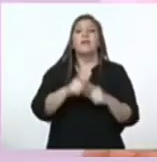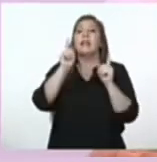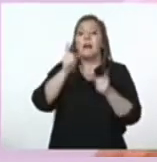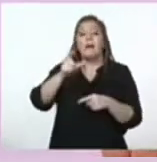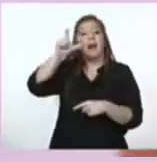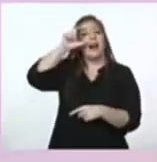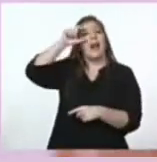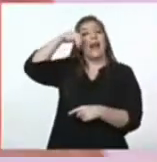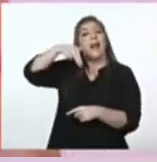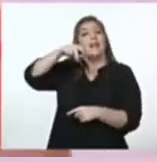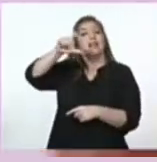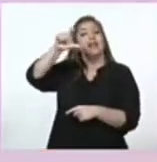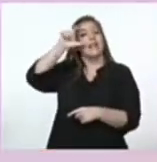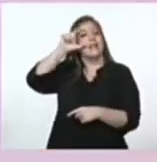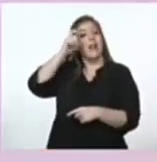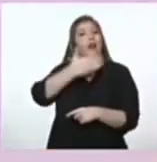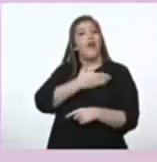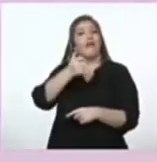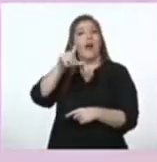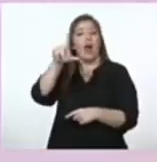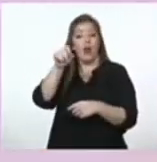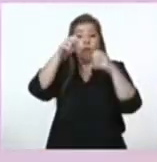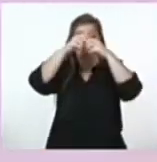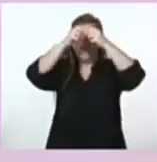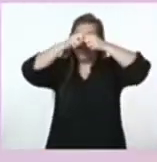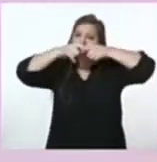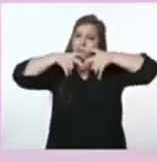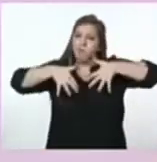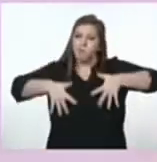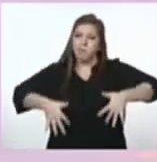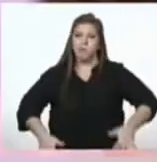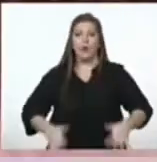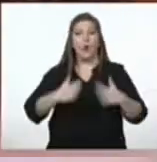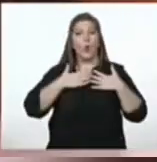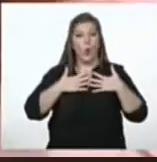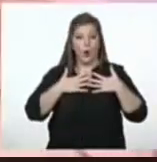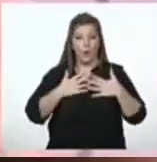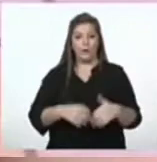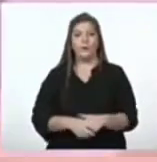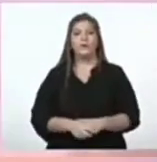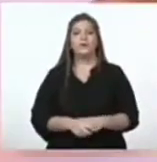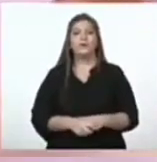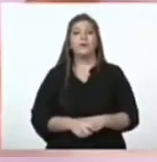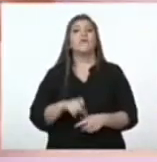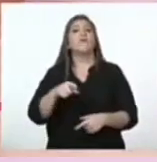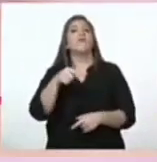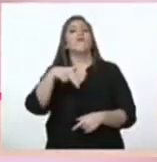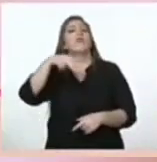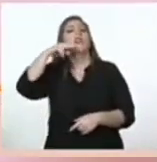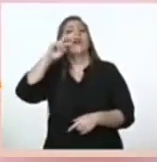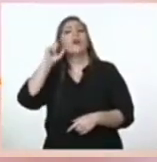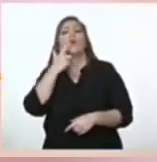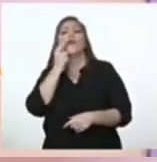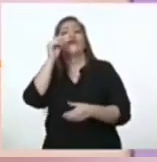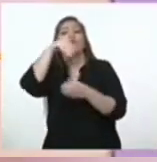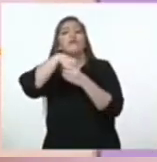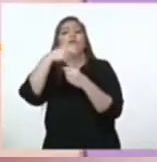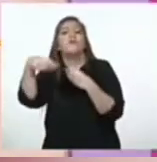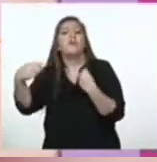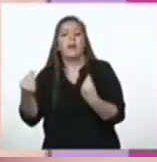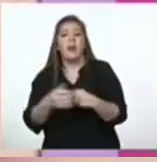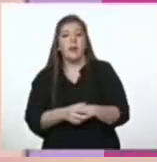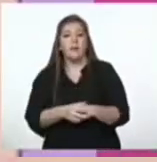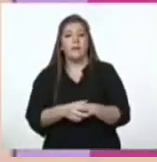encéfalo. ¿Sí? Y desde allí van a ir hacia toda la periferia del cuerpo. Bien. Estos nervios van a estar formados por